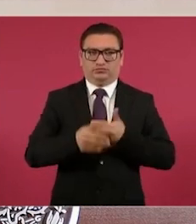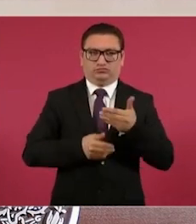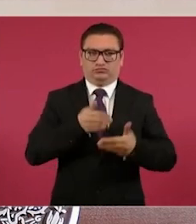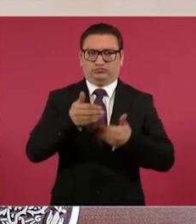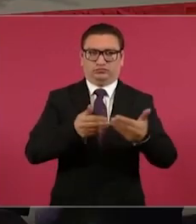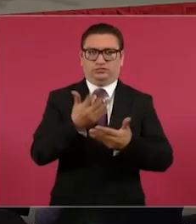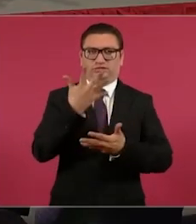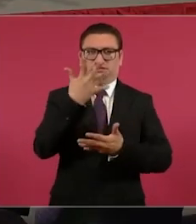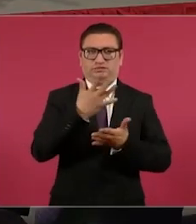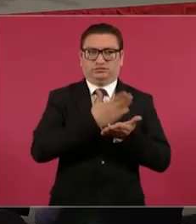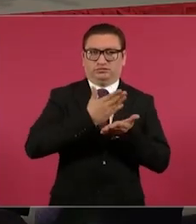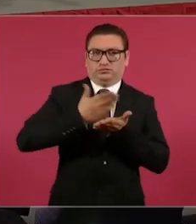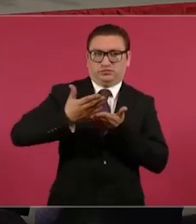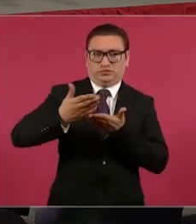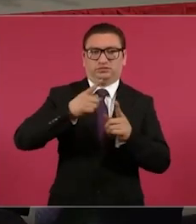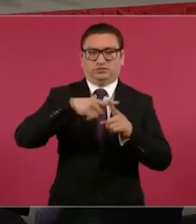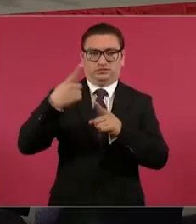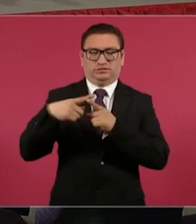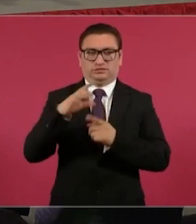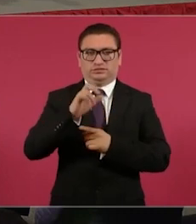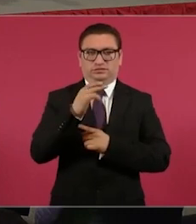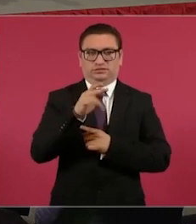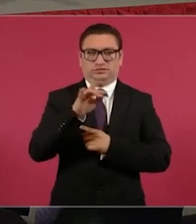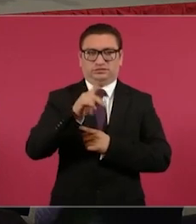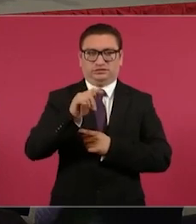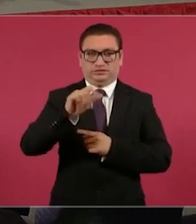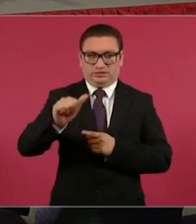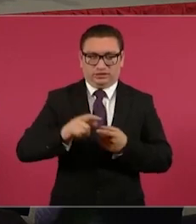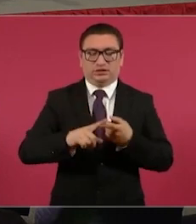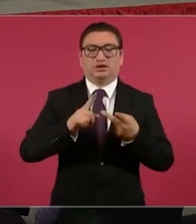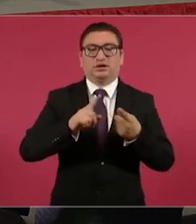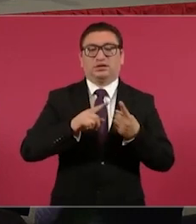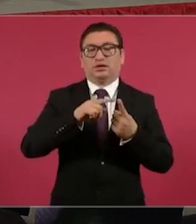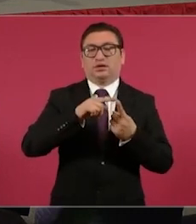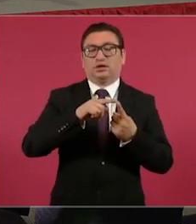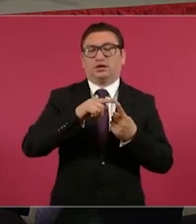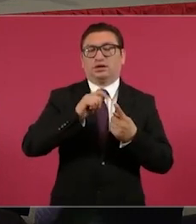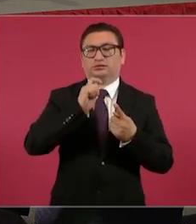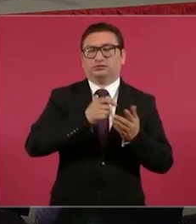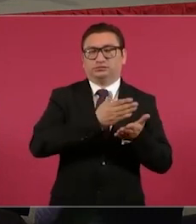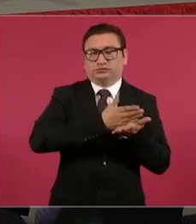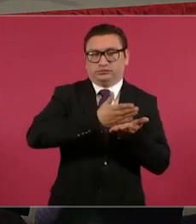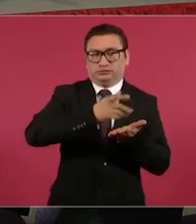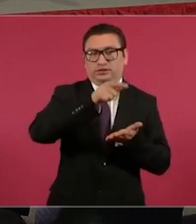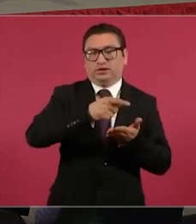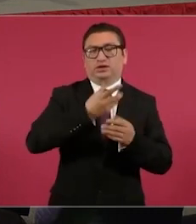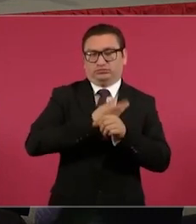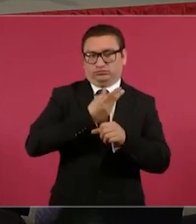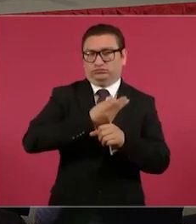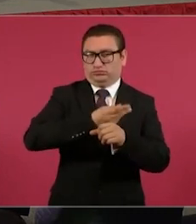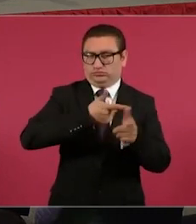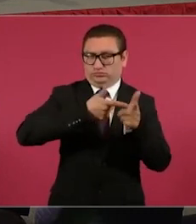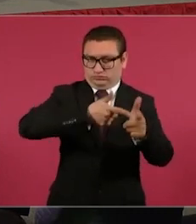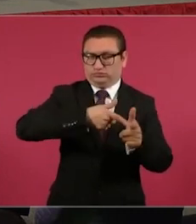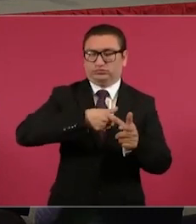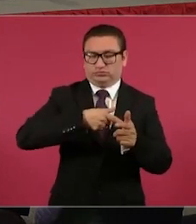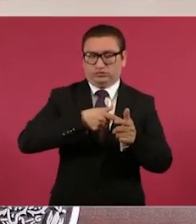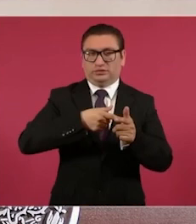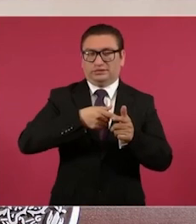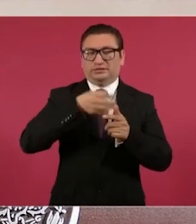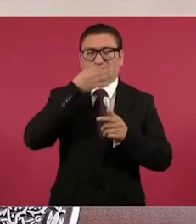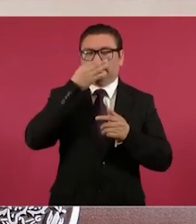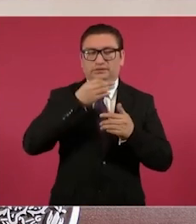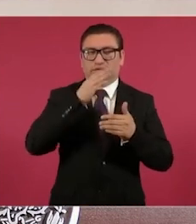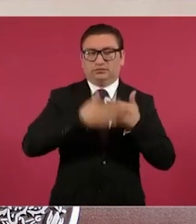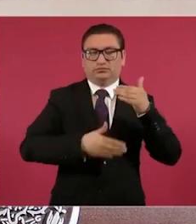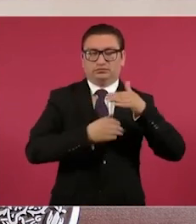las 5 estaciones. Chichén Itzá es una estación que todavía estamos trabajando. Estamos ya terminando